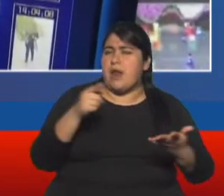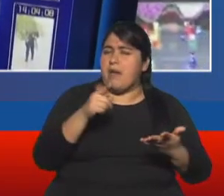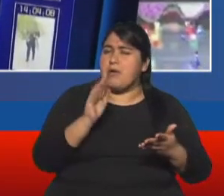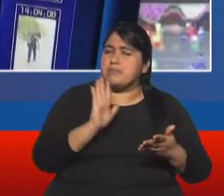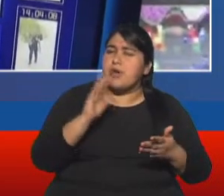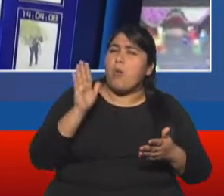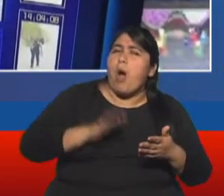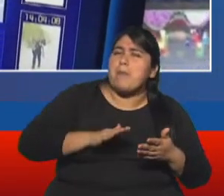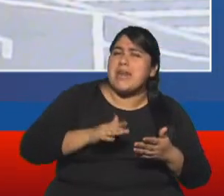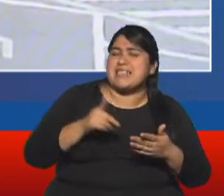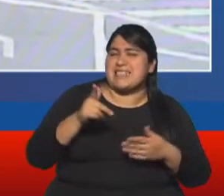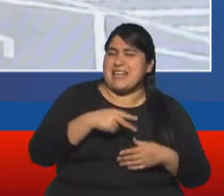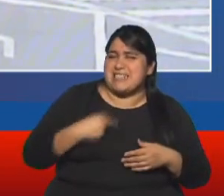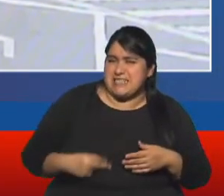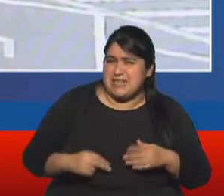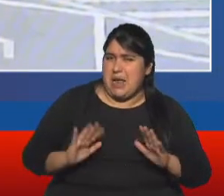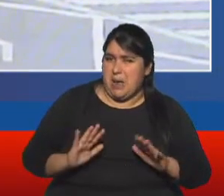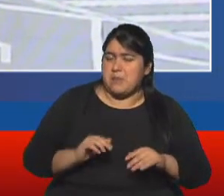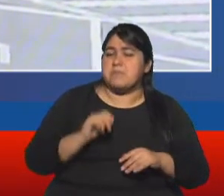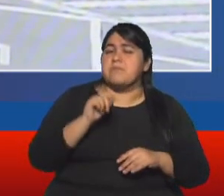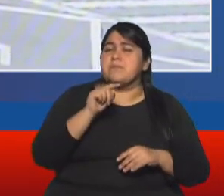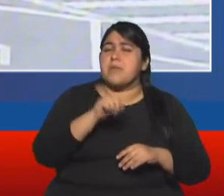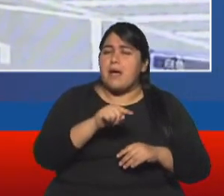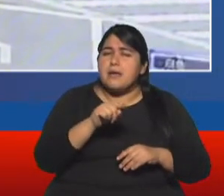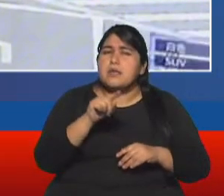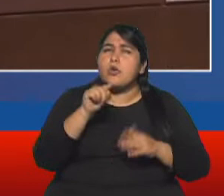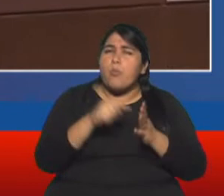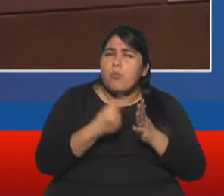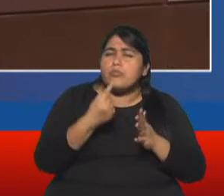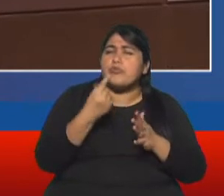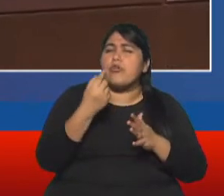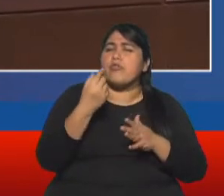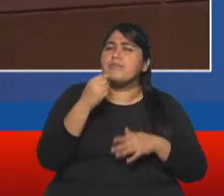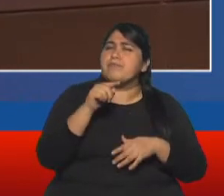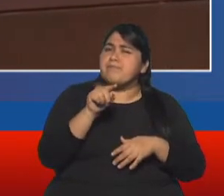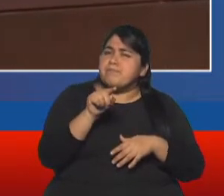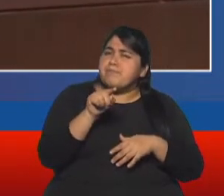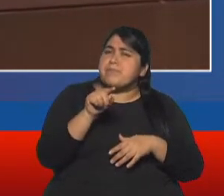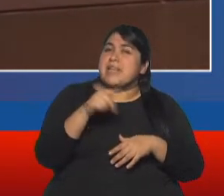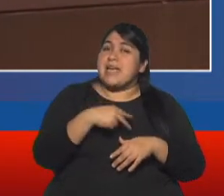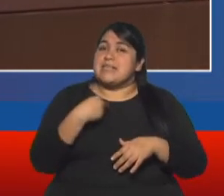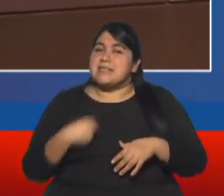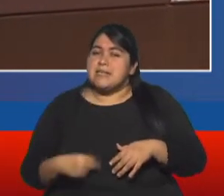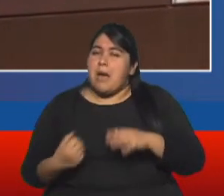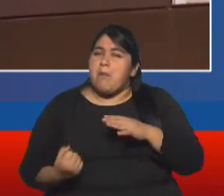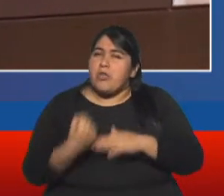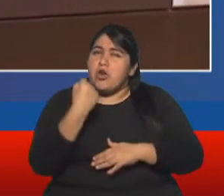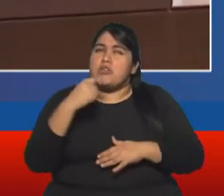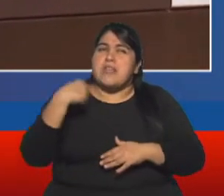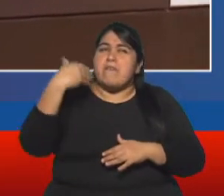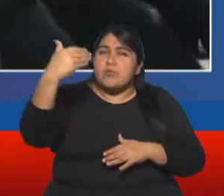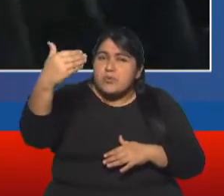china. Es decir, como de alguna manera una de las hipótesis era que China, tal vez una China poderosa hacia